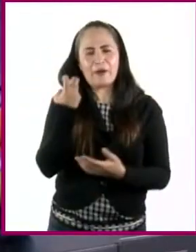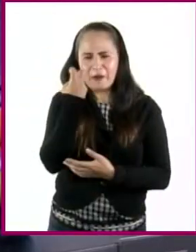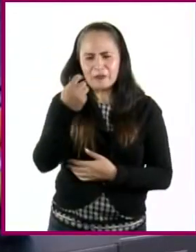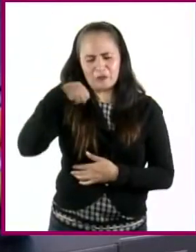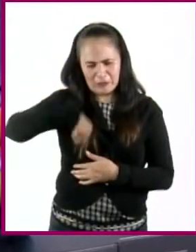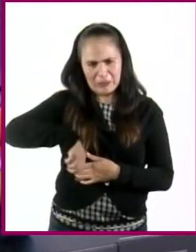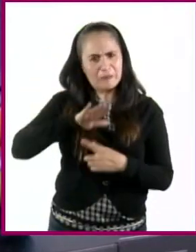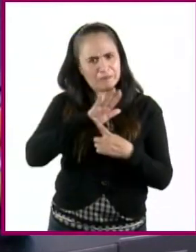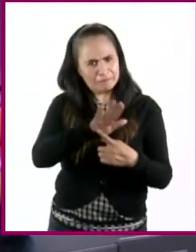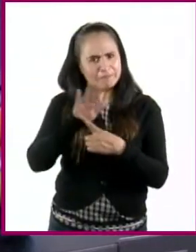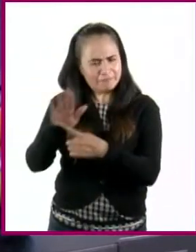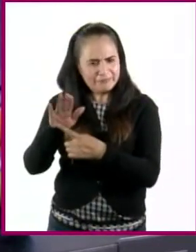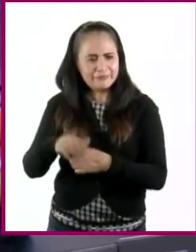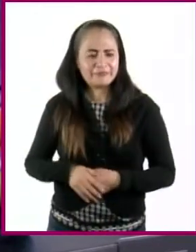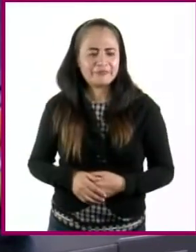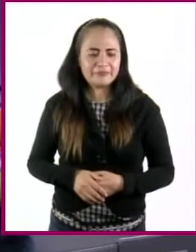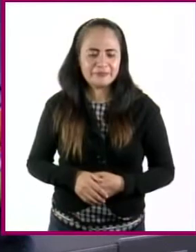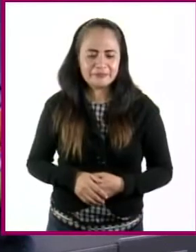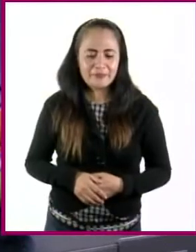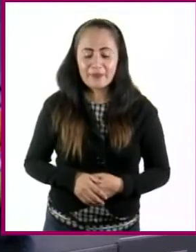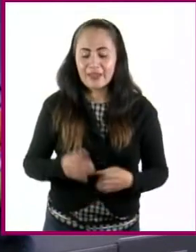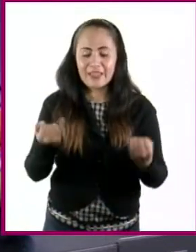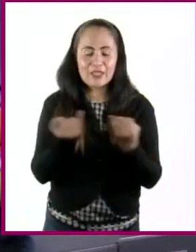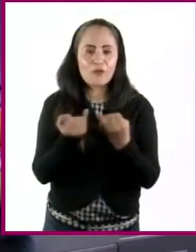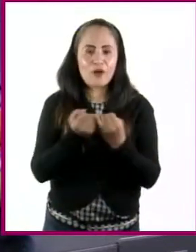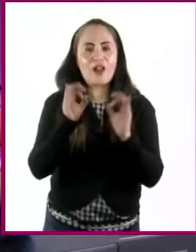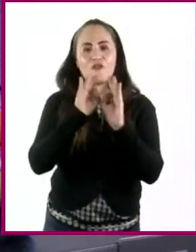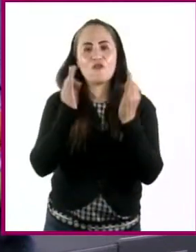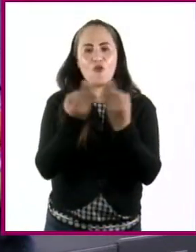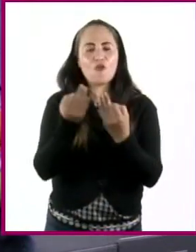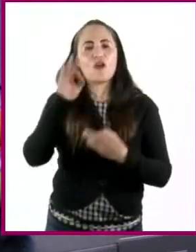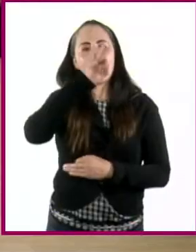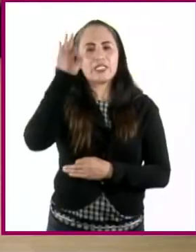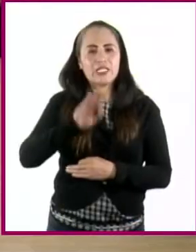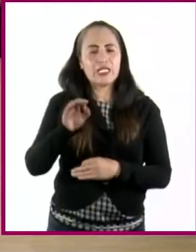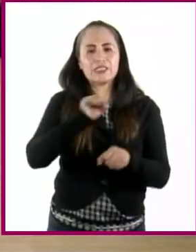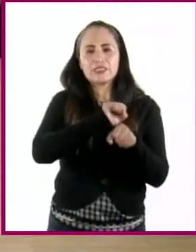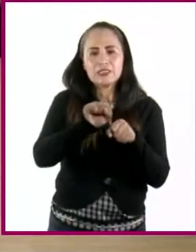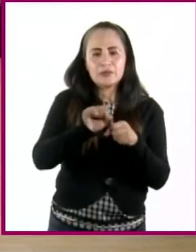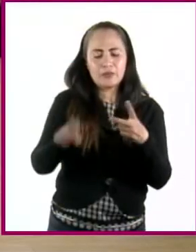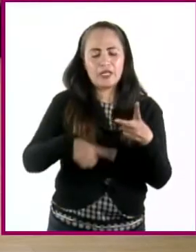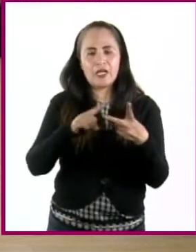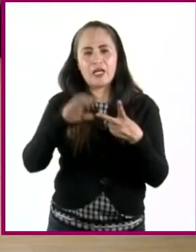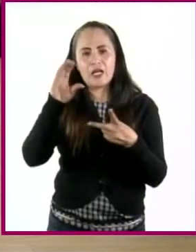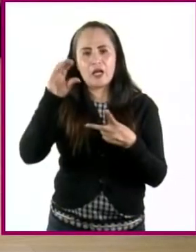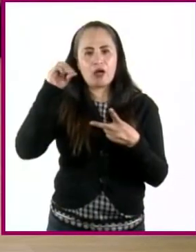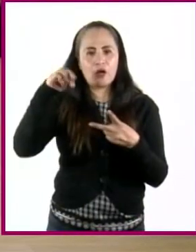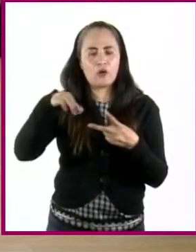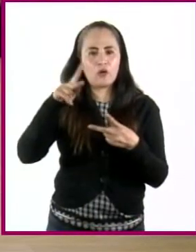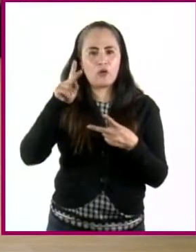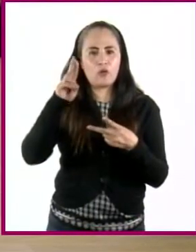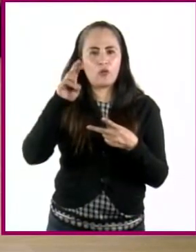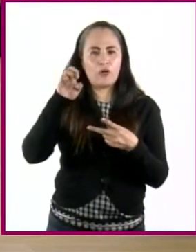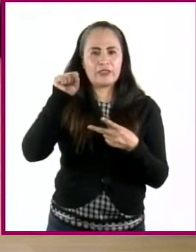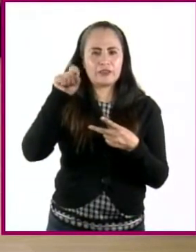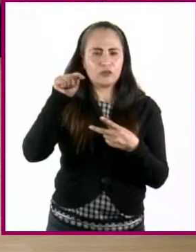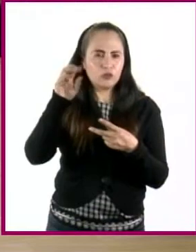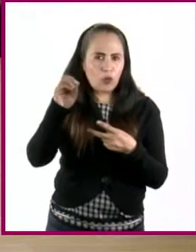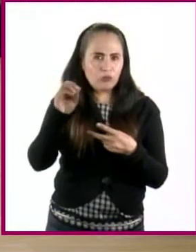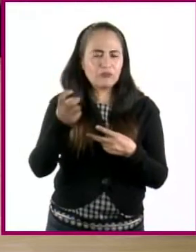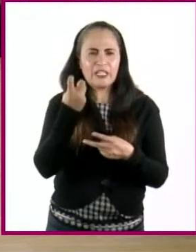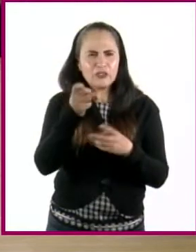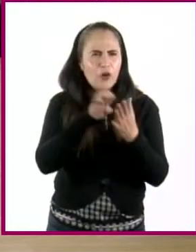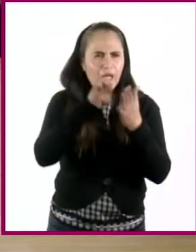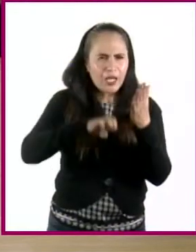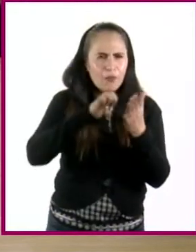muy interesante también deducir la fórmula de interés simple y del interés compuesto. Sí, y que viéramos los ejemplos nos permitió